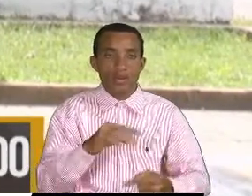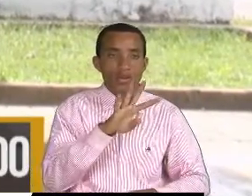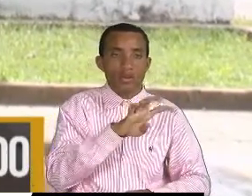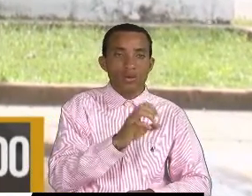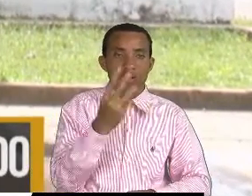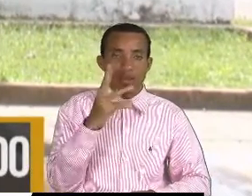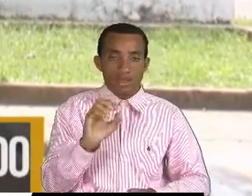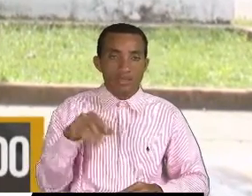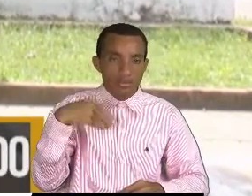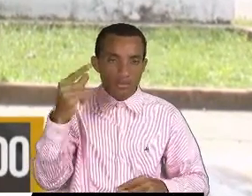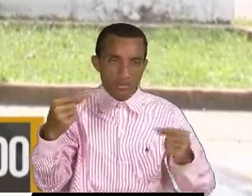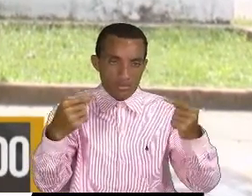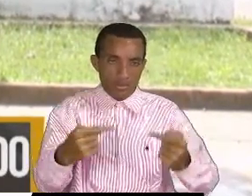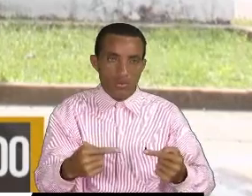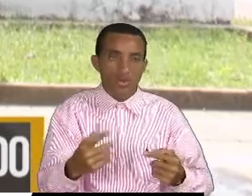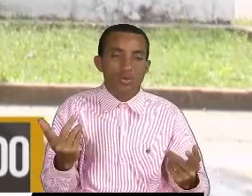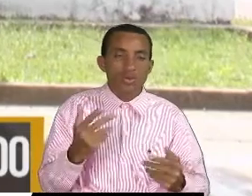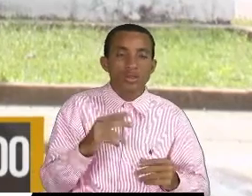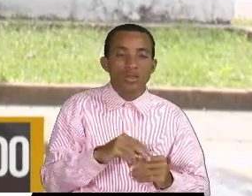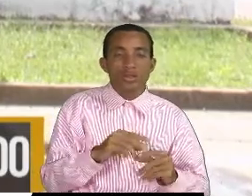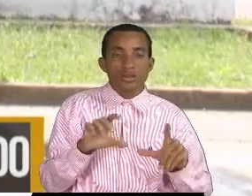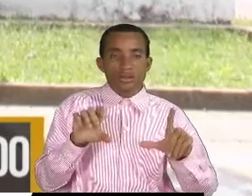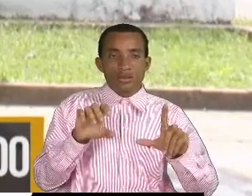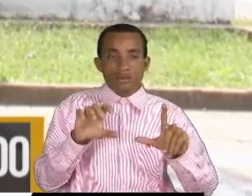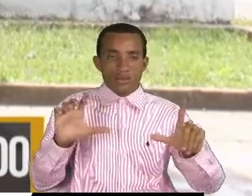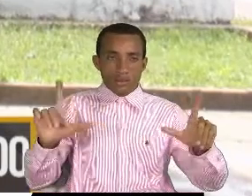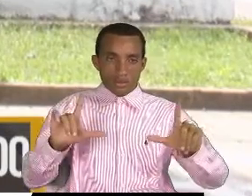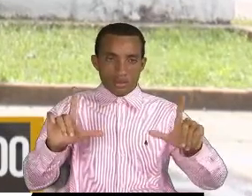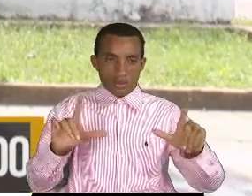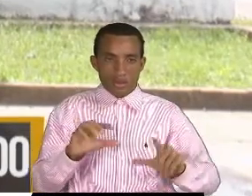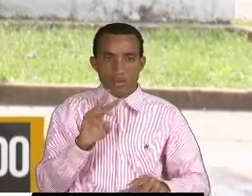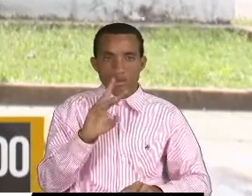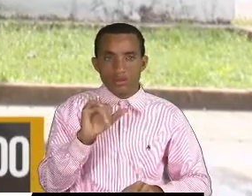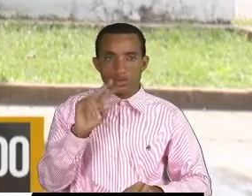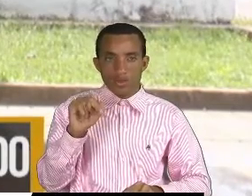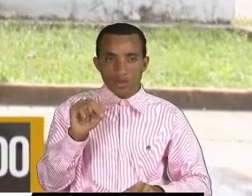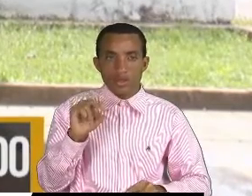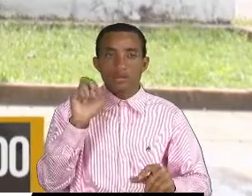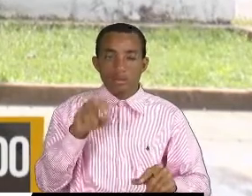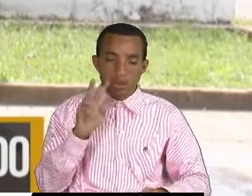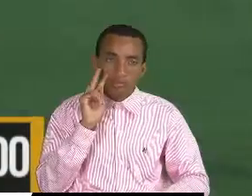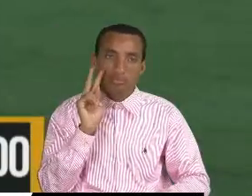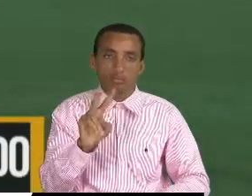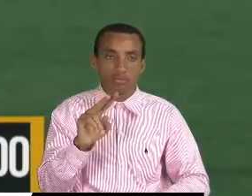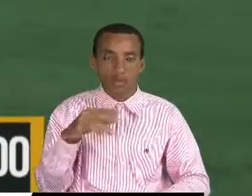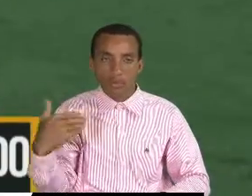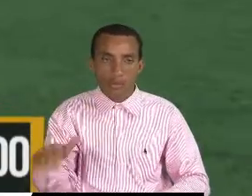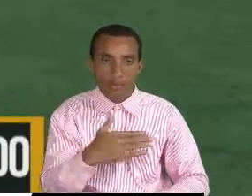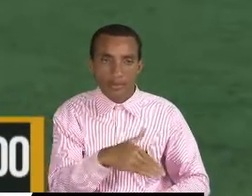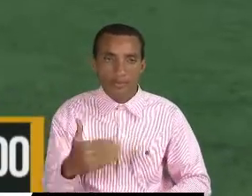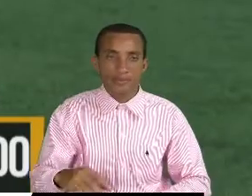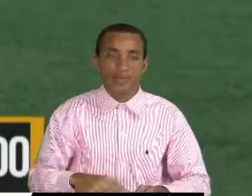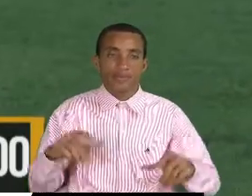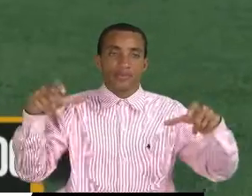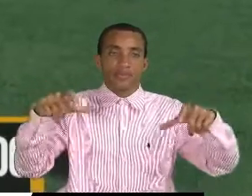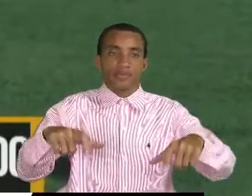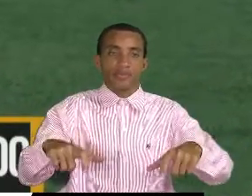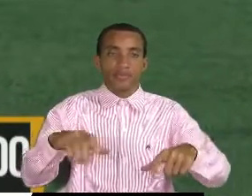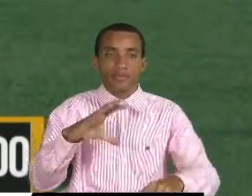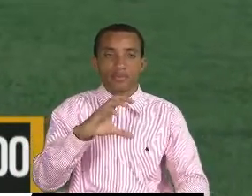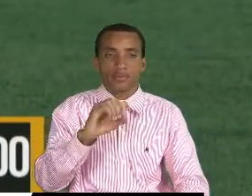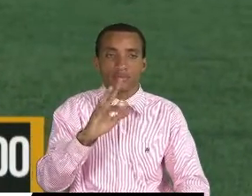oportunidad para que las chicas tengan esa posibilidad de que a nivel nacional las puedan observar y puedan demostrar todo su talento deportivo. En la cancha de Cotraeco, el equipo